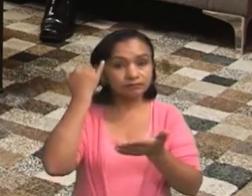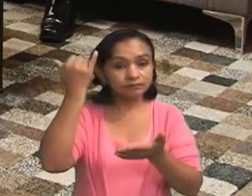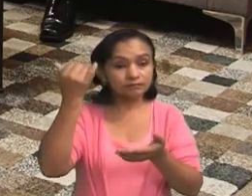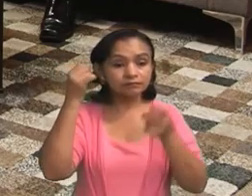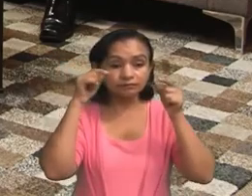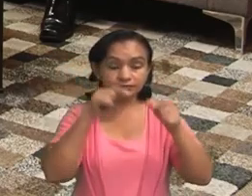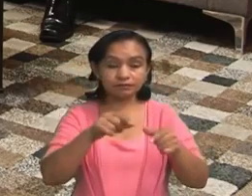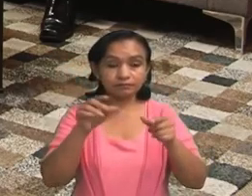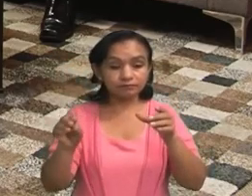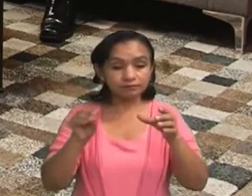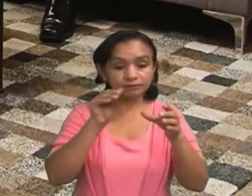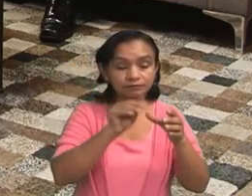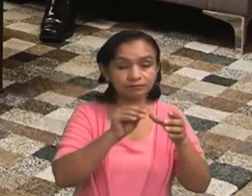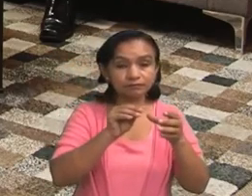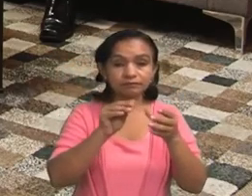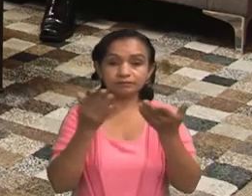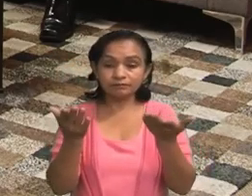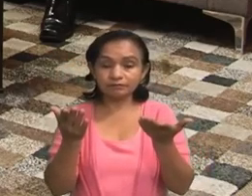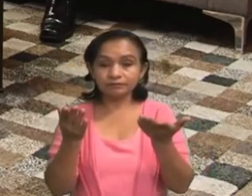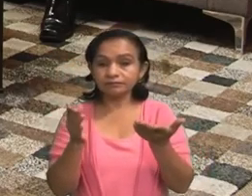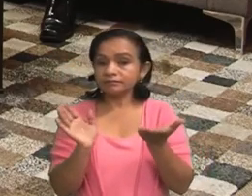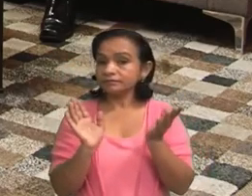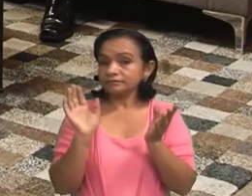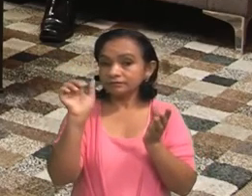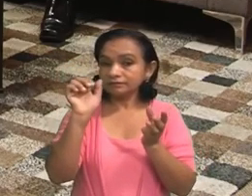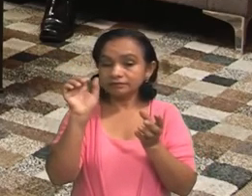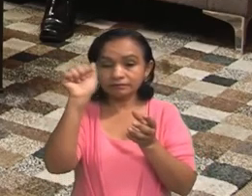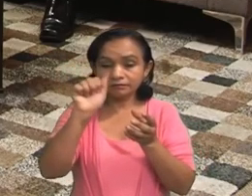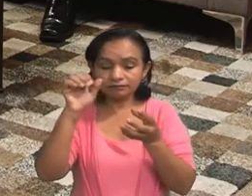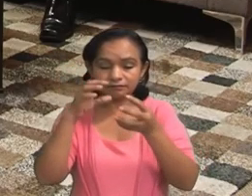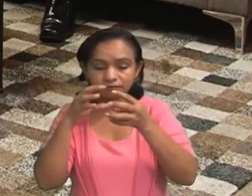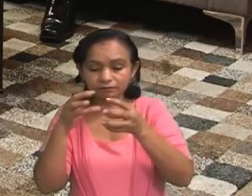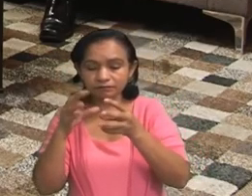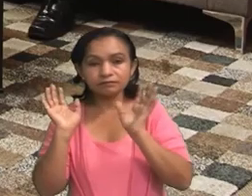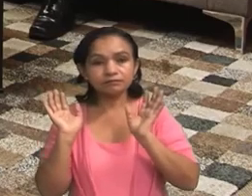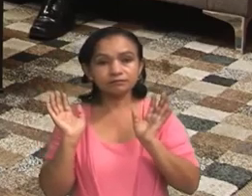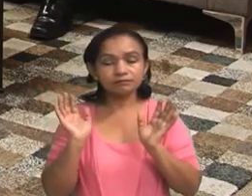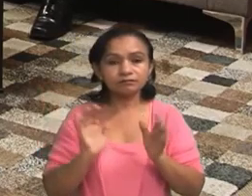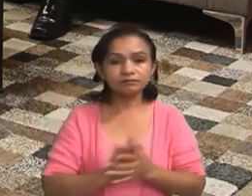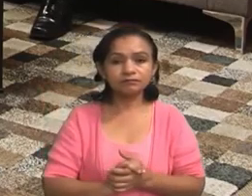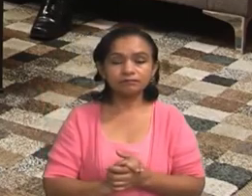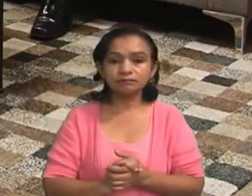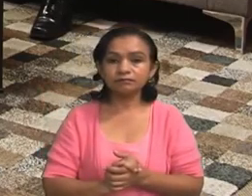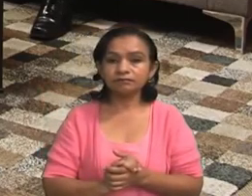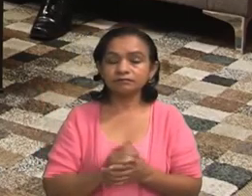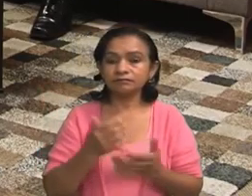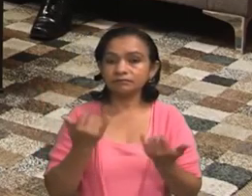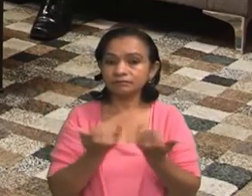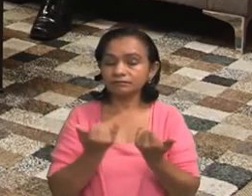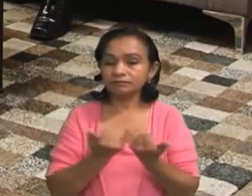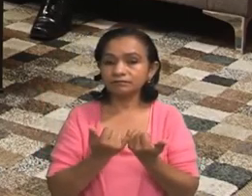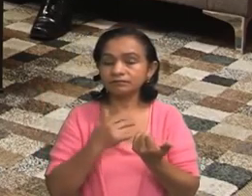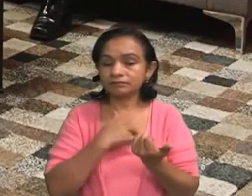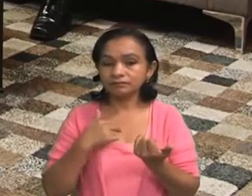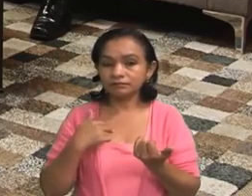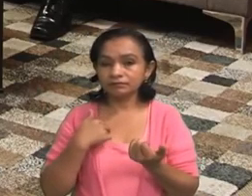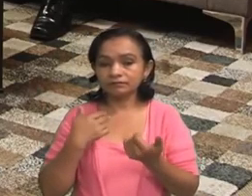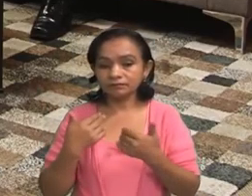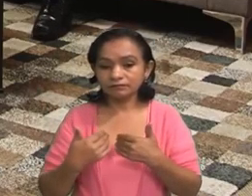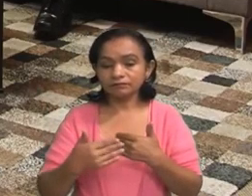de agregar valor a la producción de maracuyá, por decir algo, ¿verdad? Entonces establece ese marco de acción